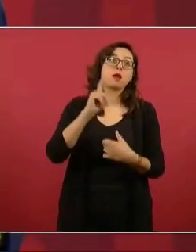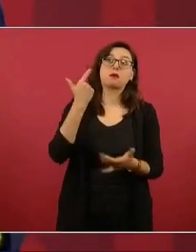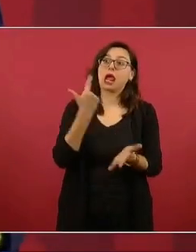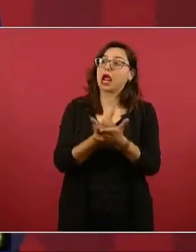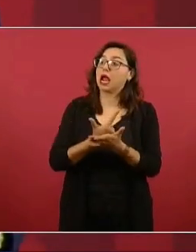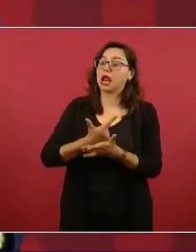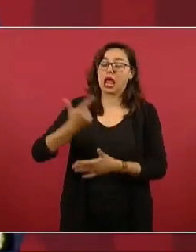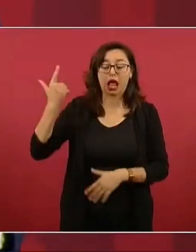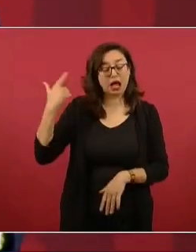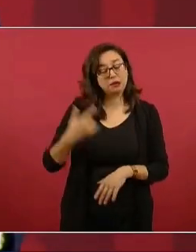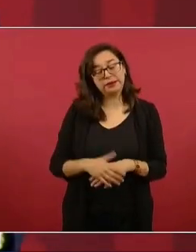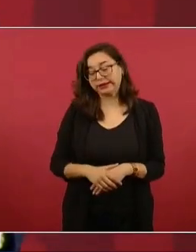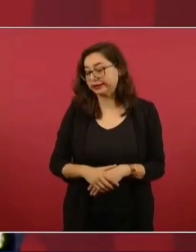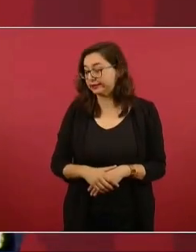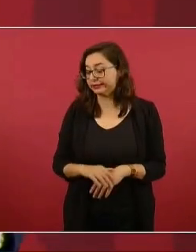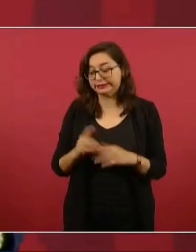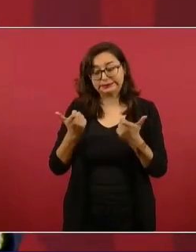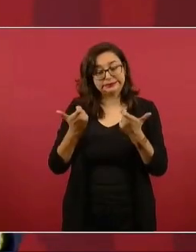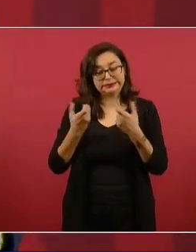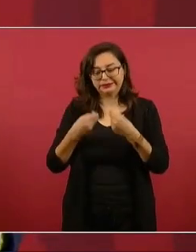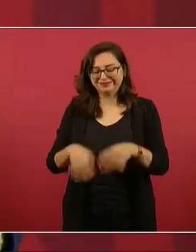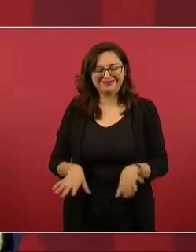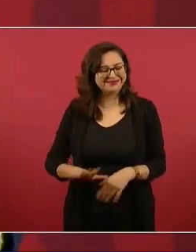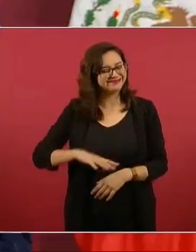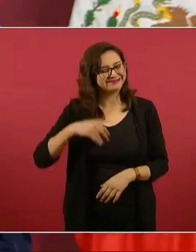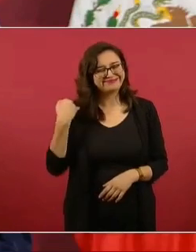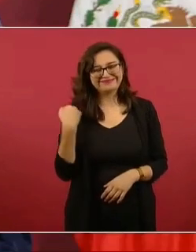con las finanzas. No va a haber ningún problema,